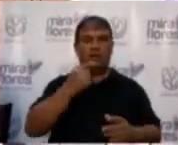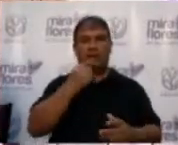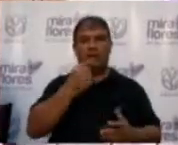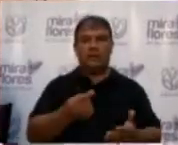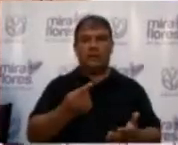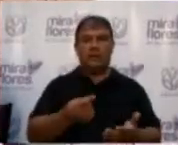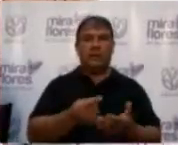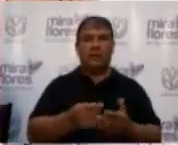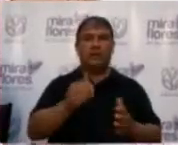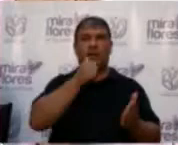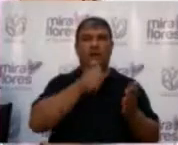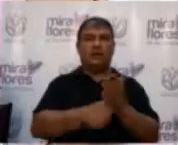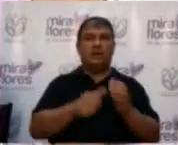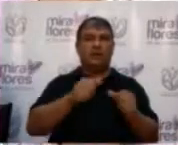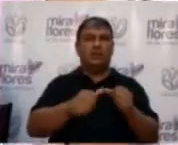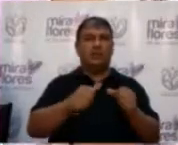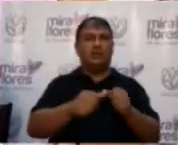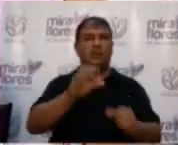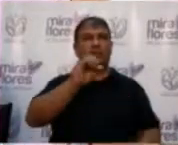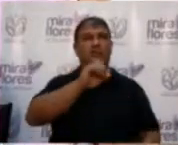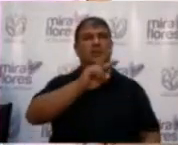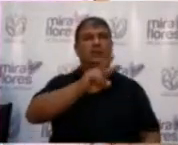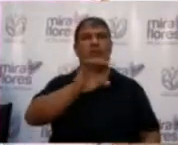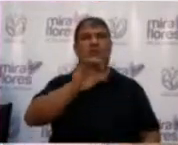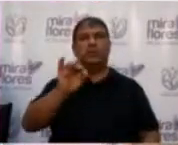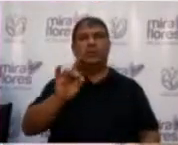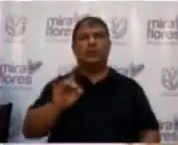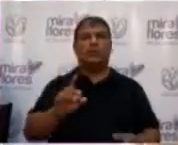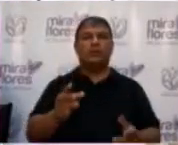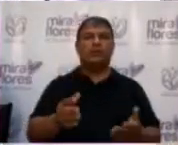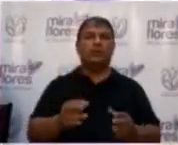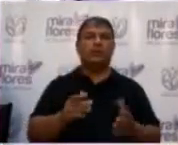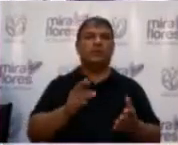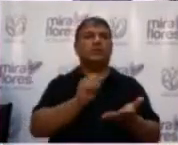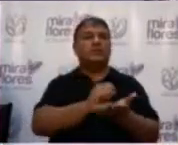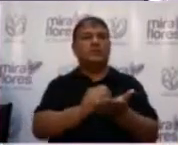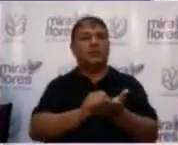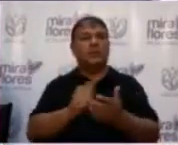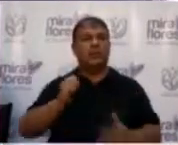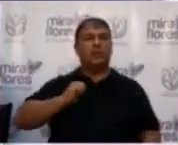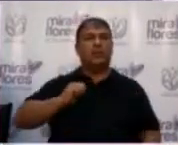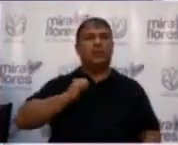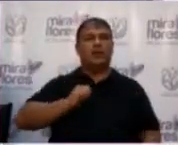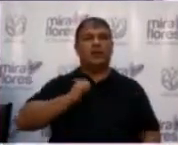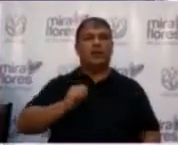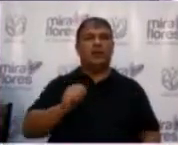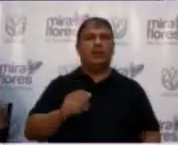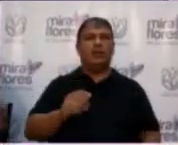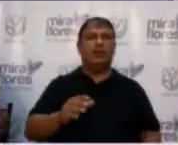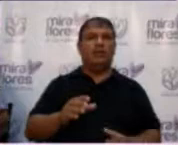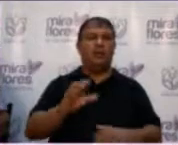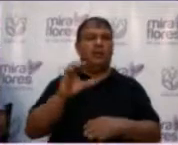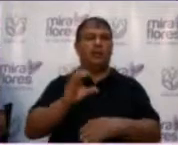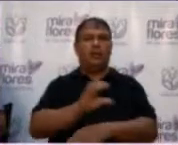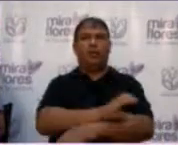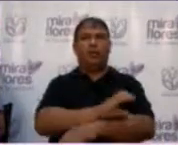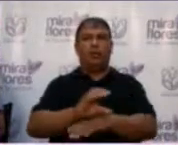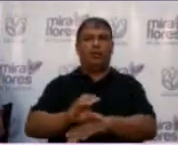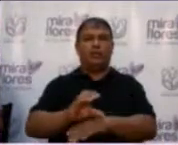ellas es la carta número 028, remitida por el alcalde de la Municipalidad Distrital de